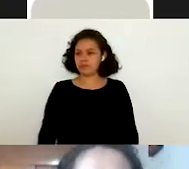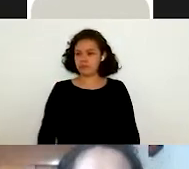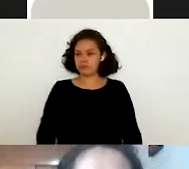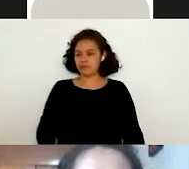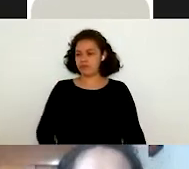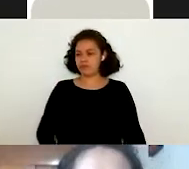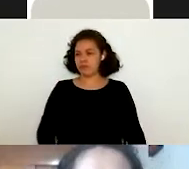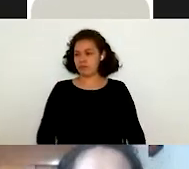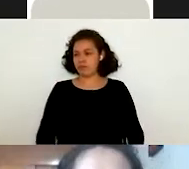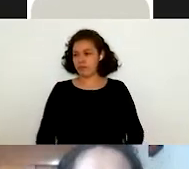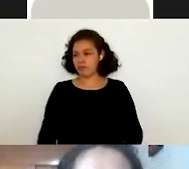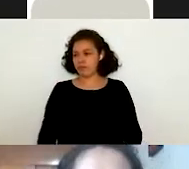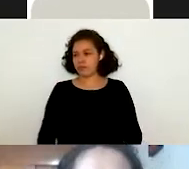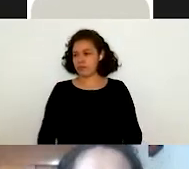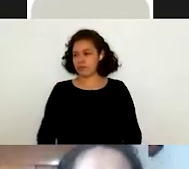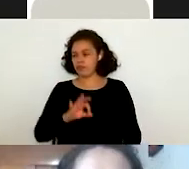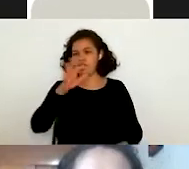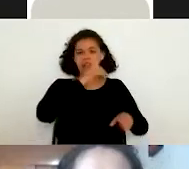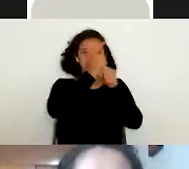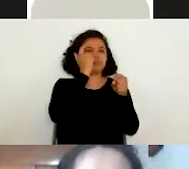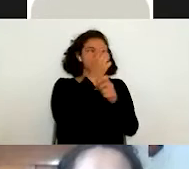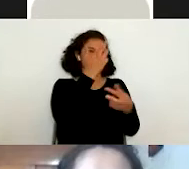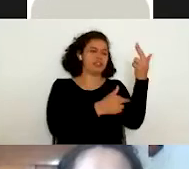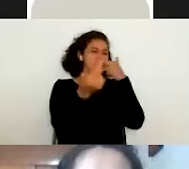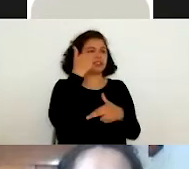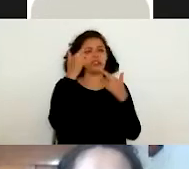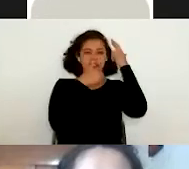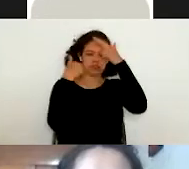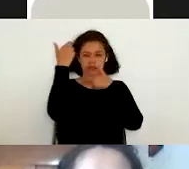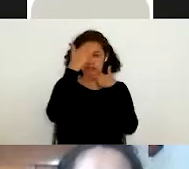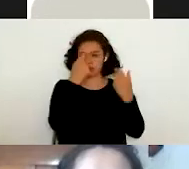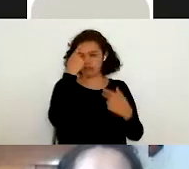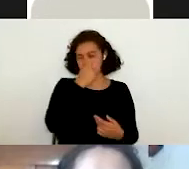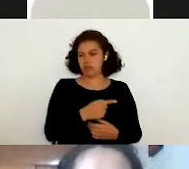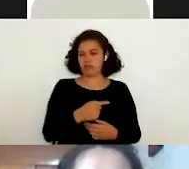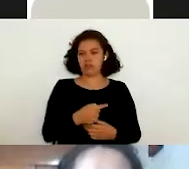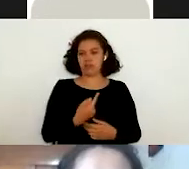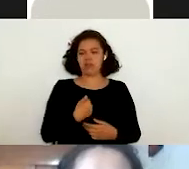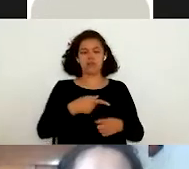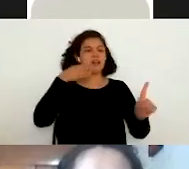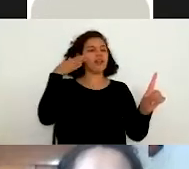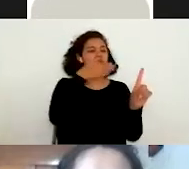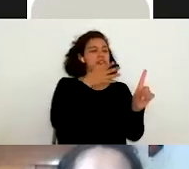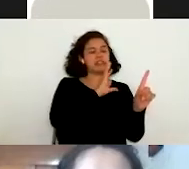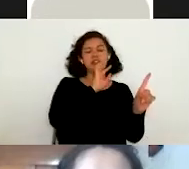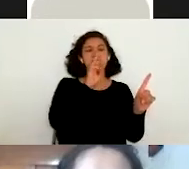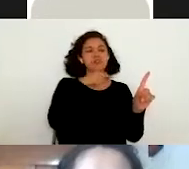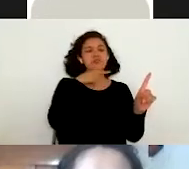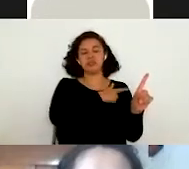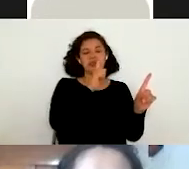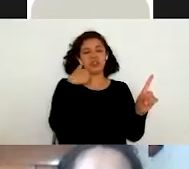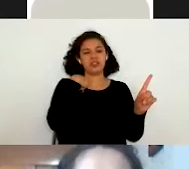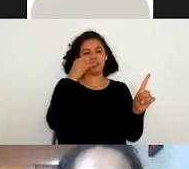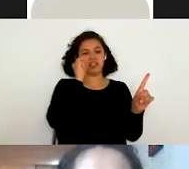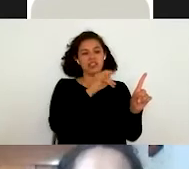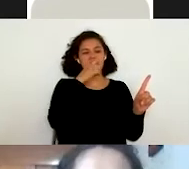Regresarnos si es necesario al diagnóstico, ¿no? Al análisis para poder cambiar el rumbo que está llevando mi proyecto porque tal